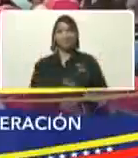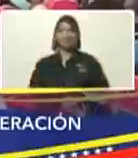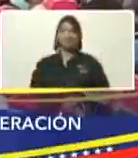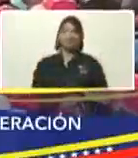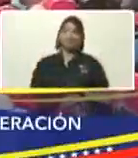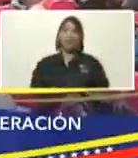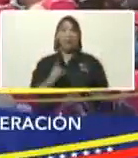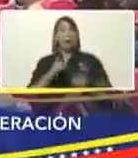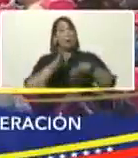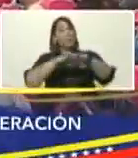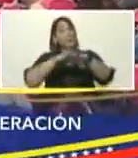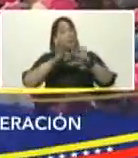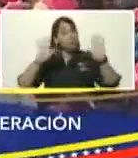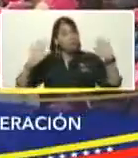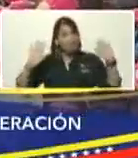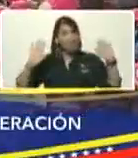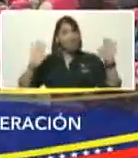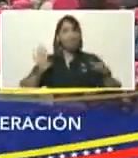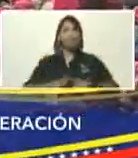Algo está pasando.